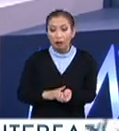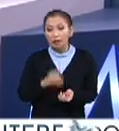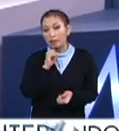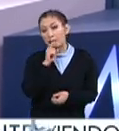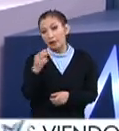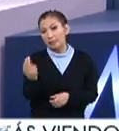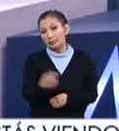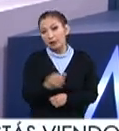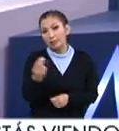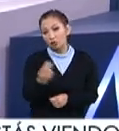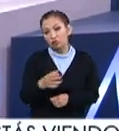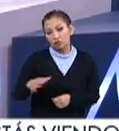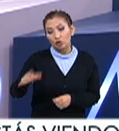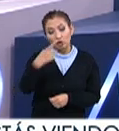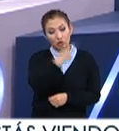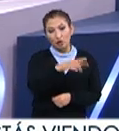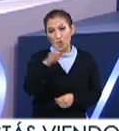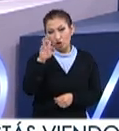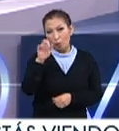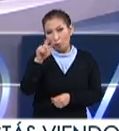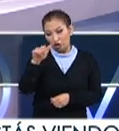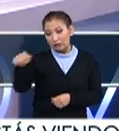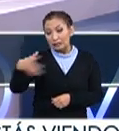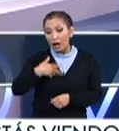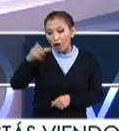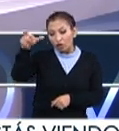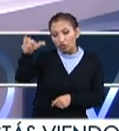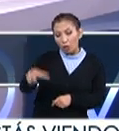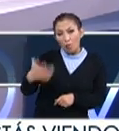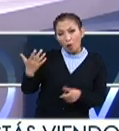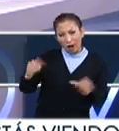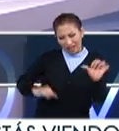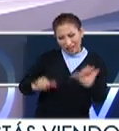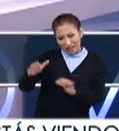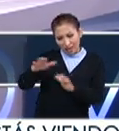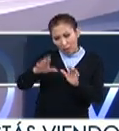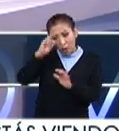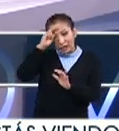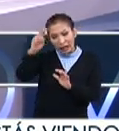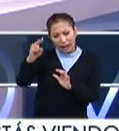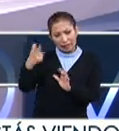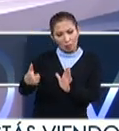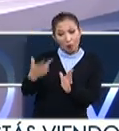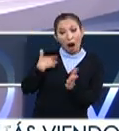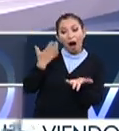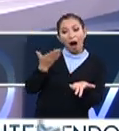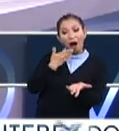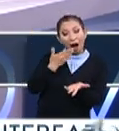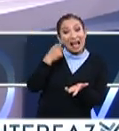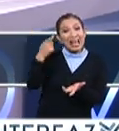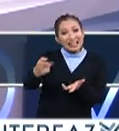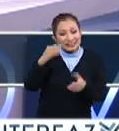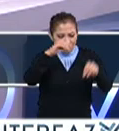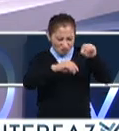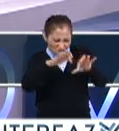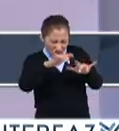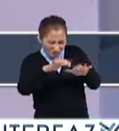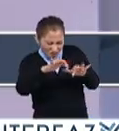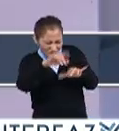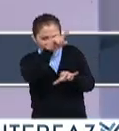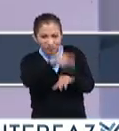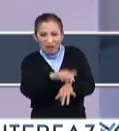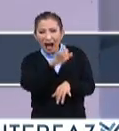también necesitamos que nuestros robots tengan un comportamiento inteligente, ¿no? Entonces, todo este tipo de algoritmos